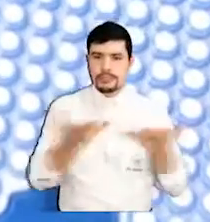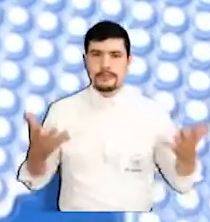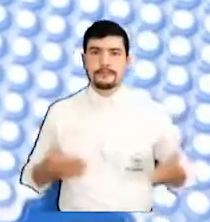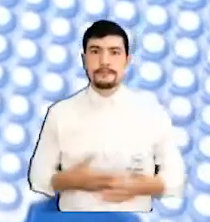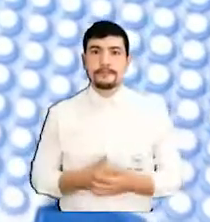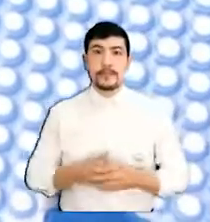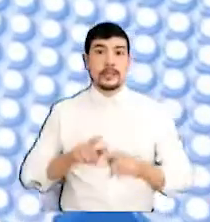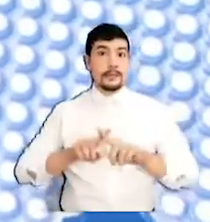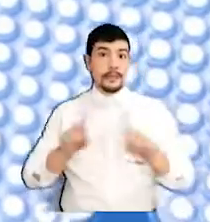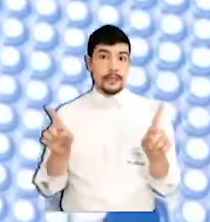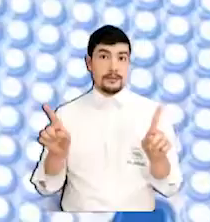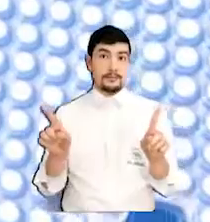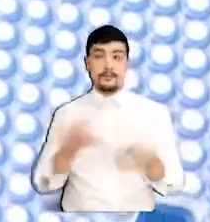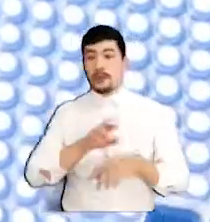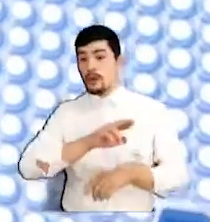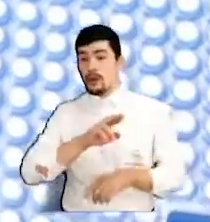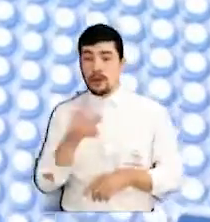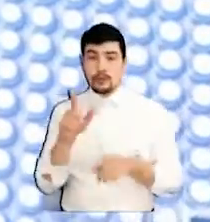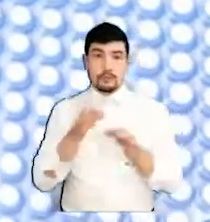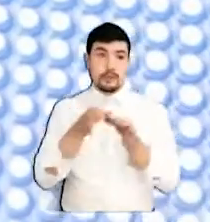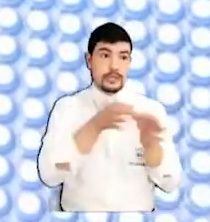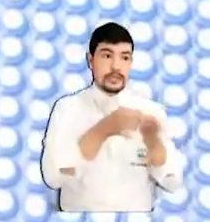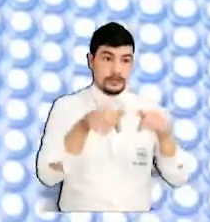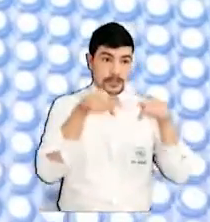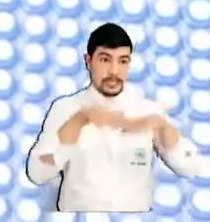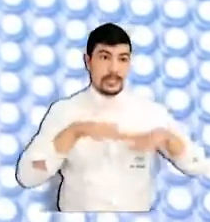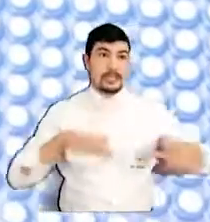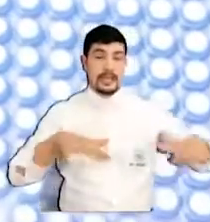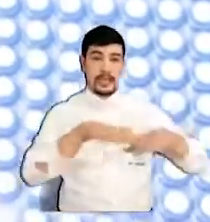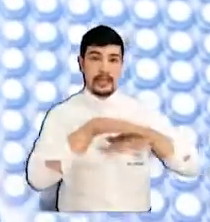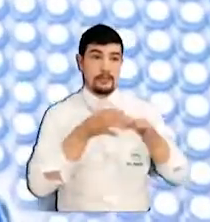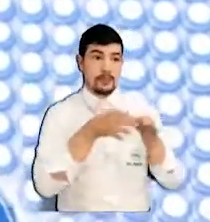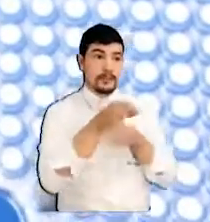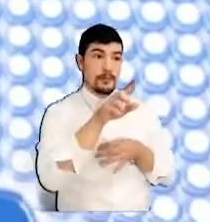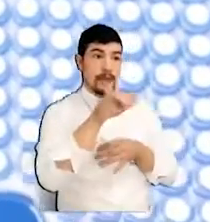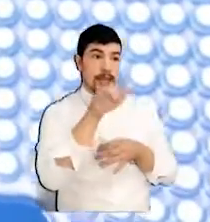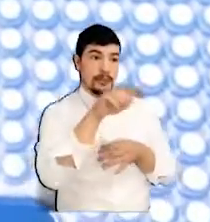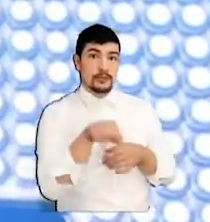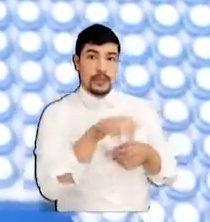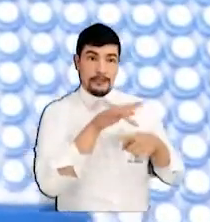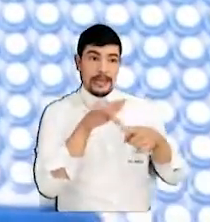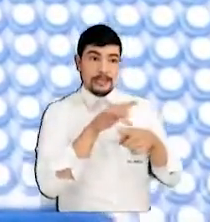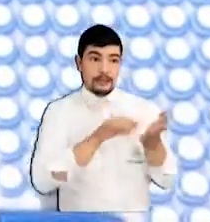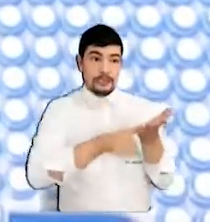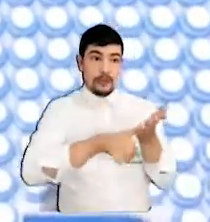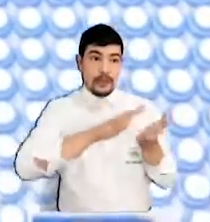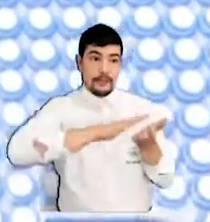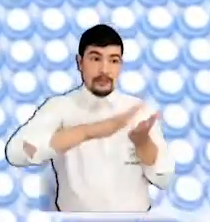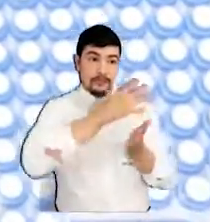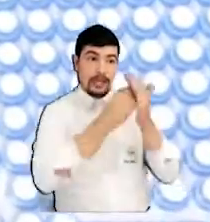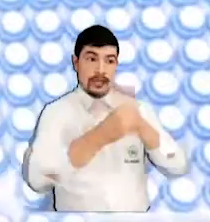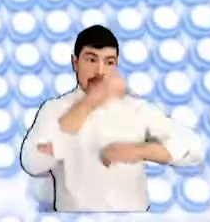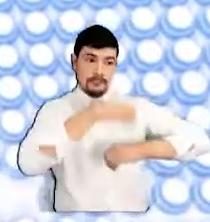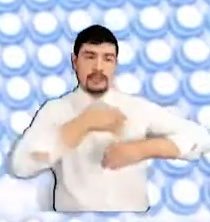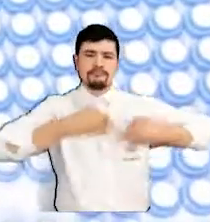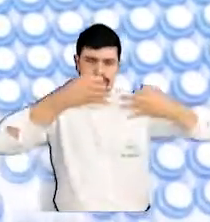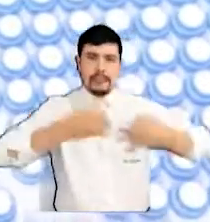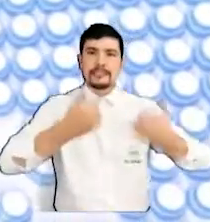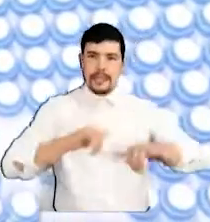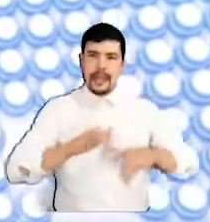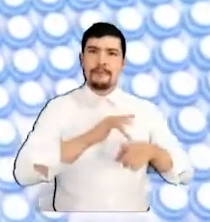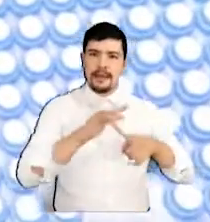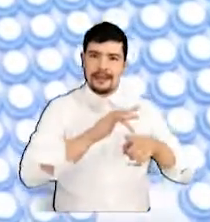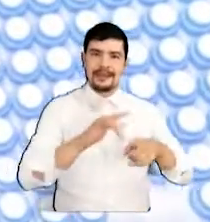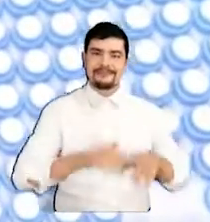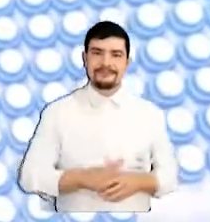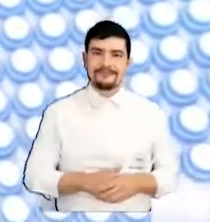local señaló que la desobediencia de muchos habitantes de Cúcuta es el principal motivo para que se piense en decretar el pico y cédula para salir